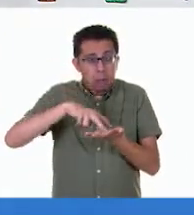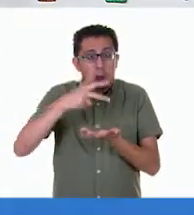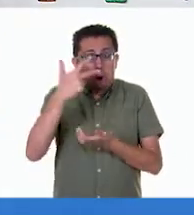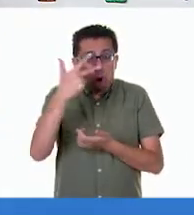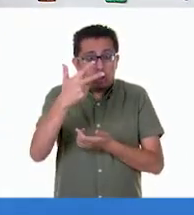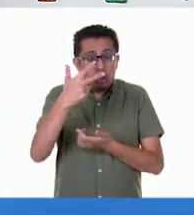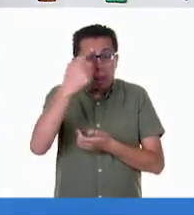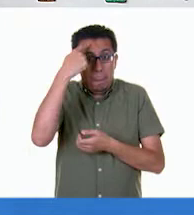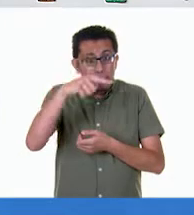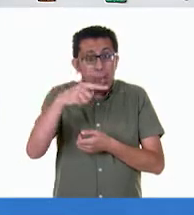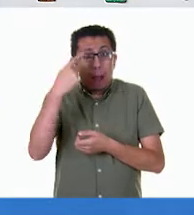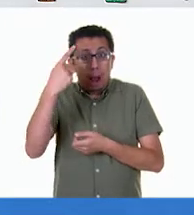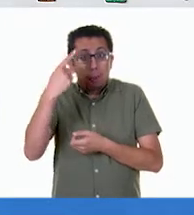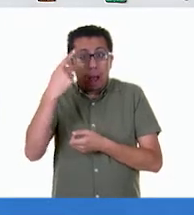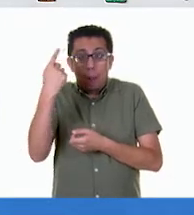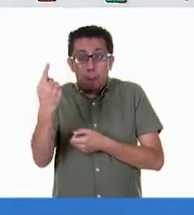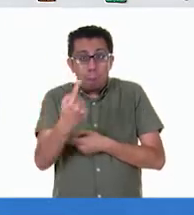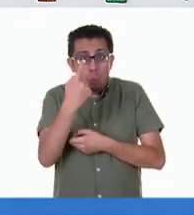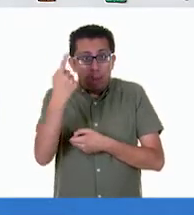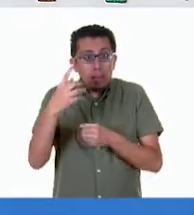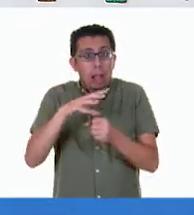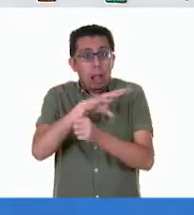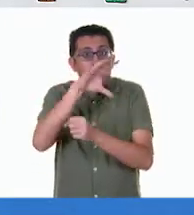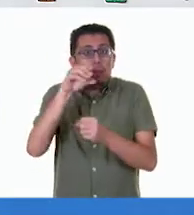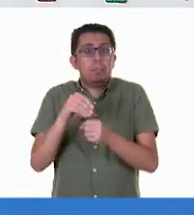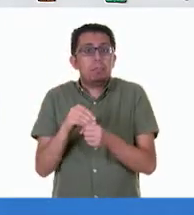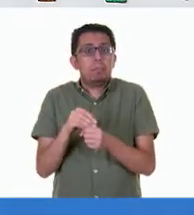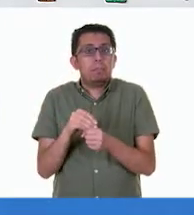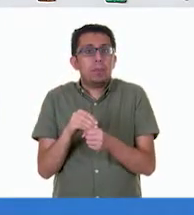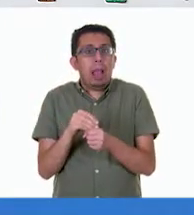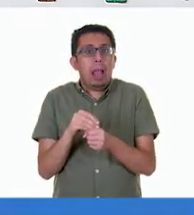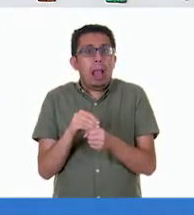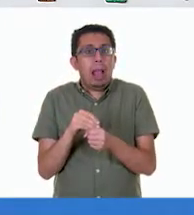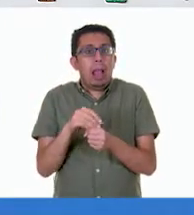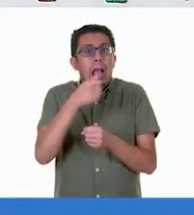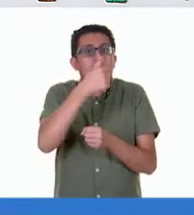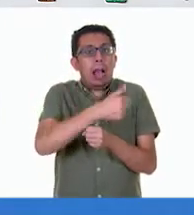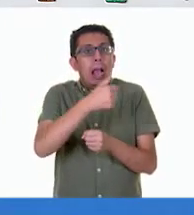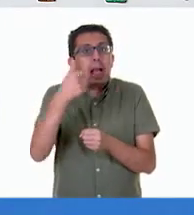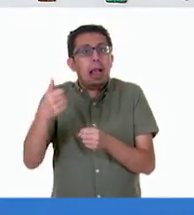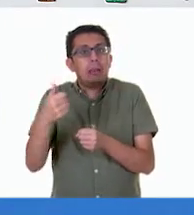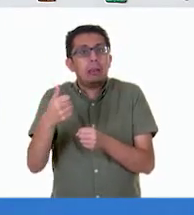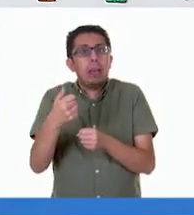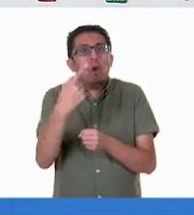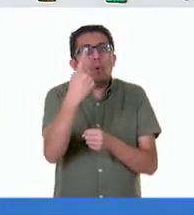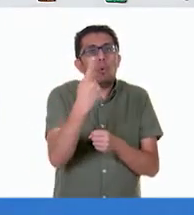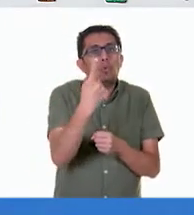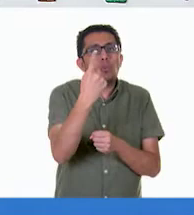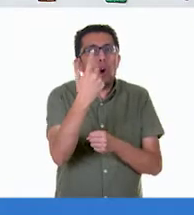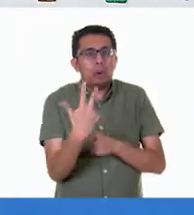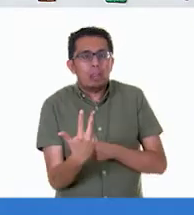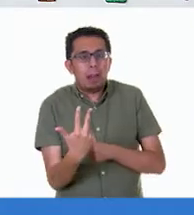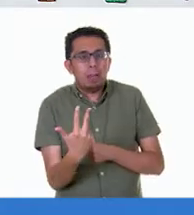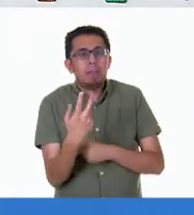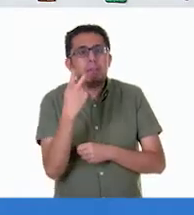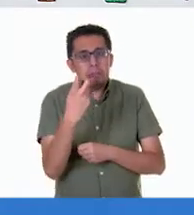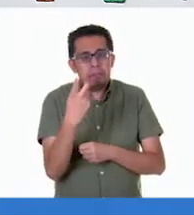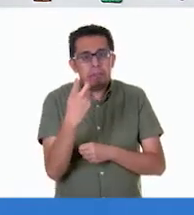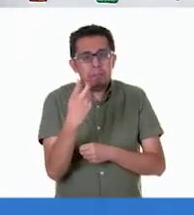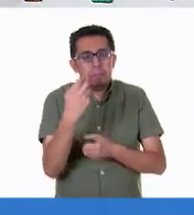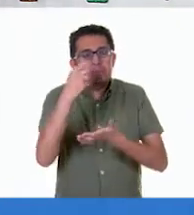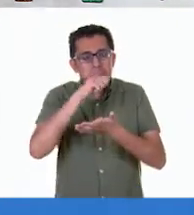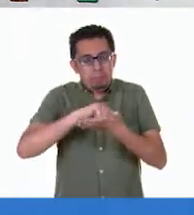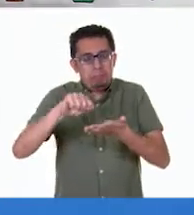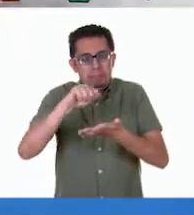para una vuelta, cada salto representa la octava parte. Lo anotaremos como fracción y será 1